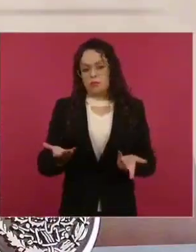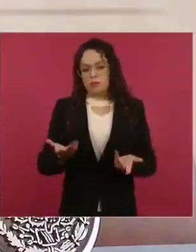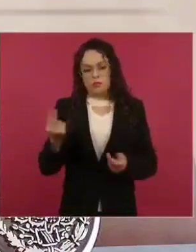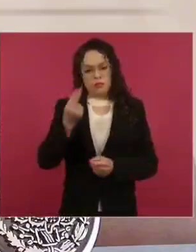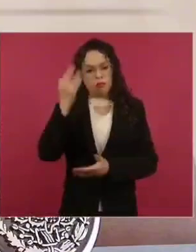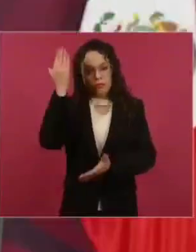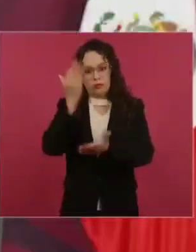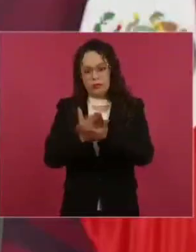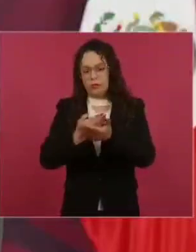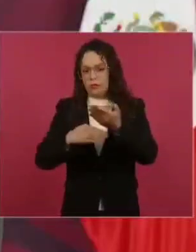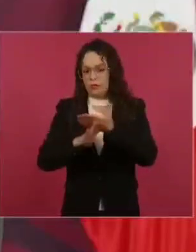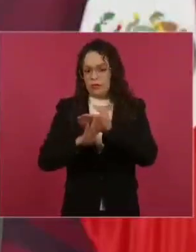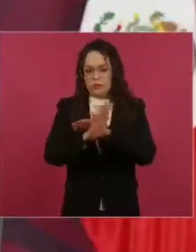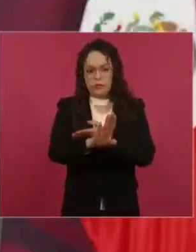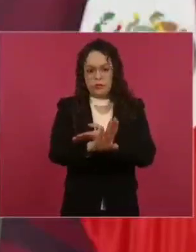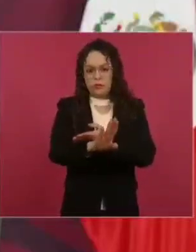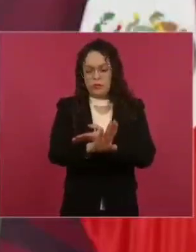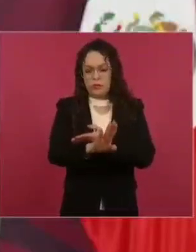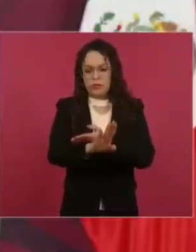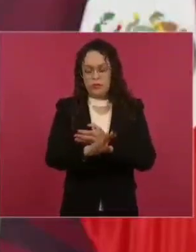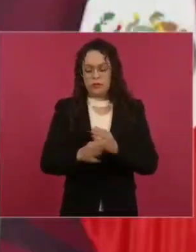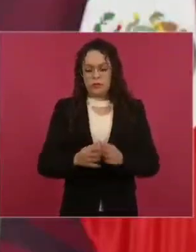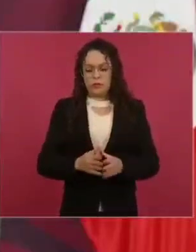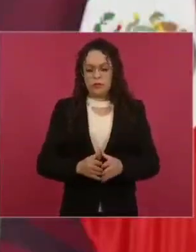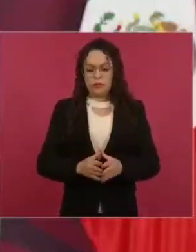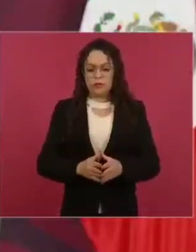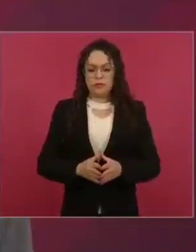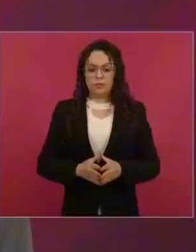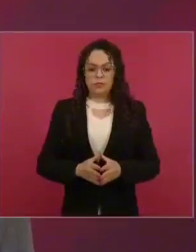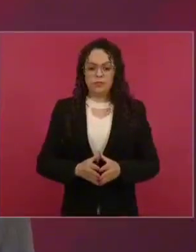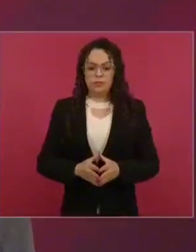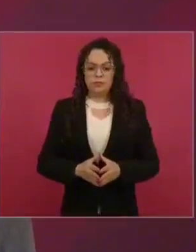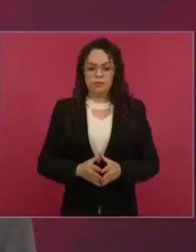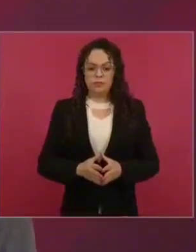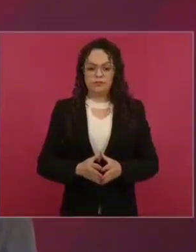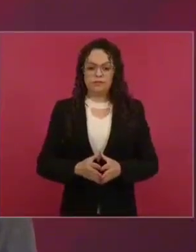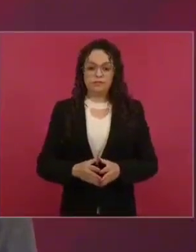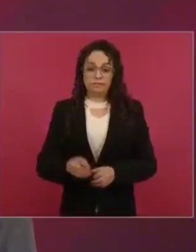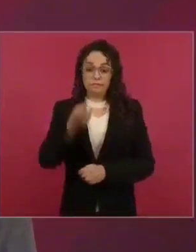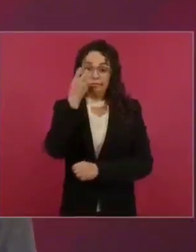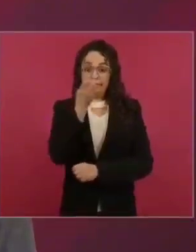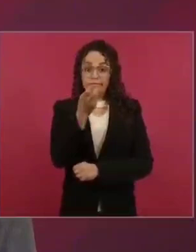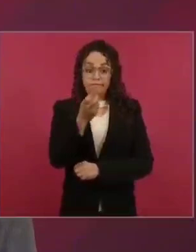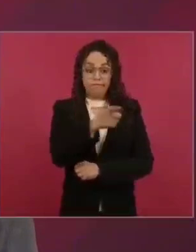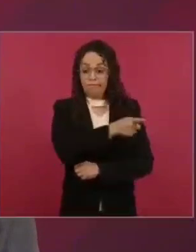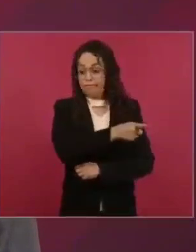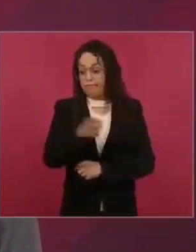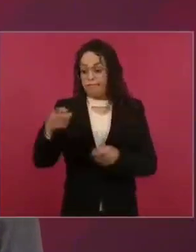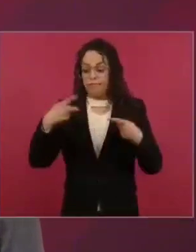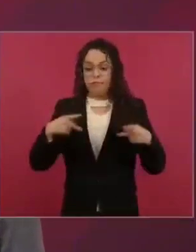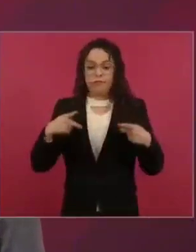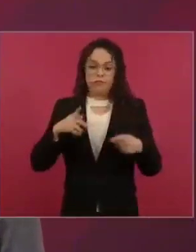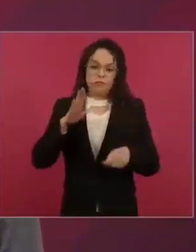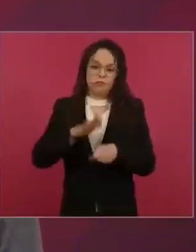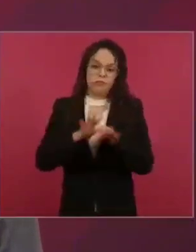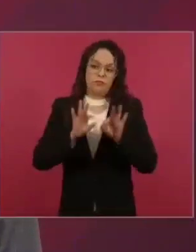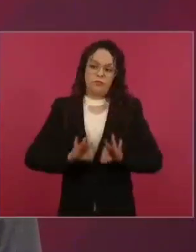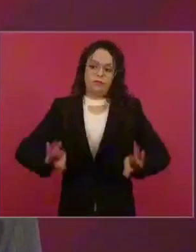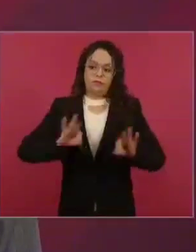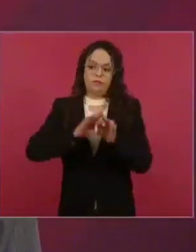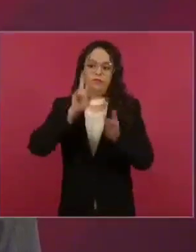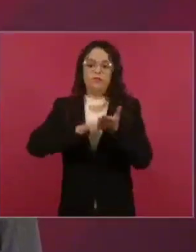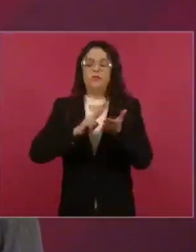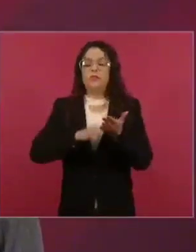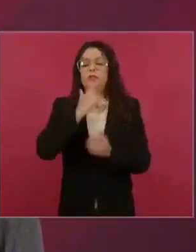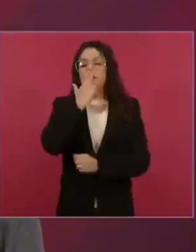Ecuador, Guillermo Lazo renuncia, no hay certidumbre jurídica, económica en